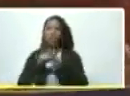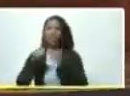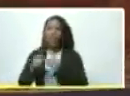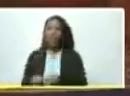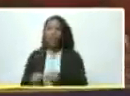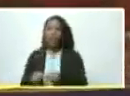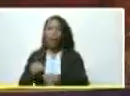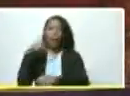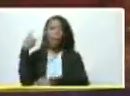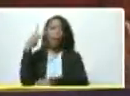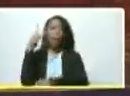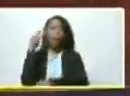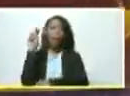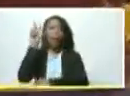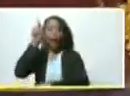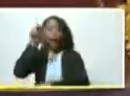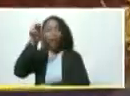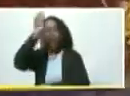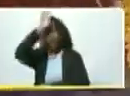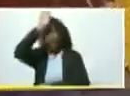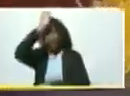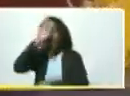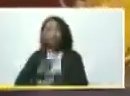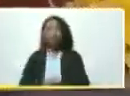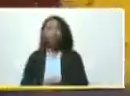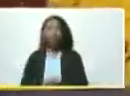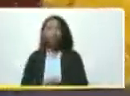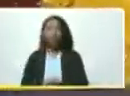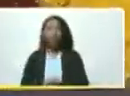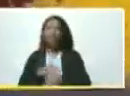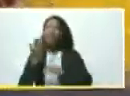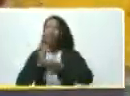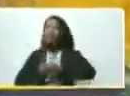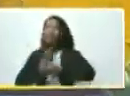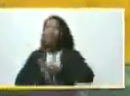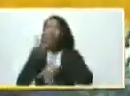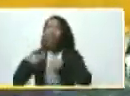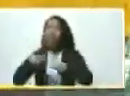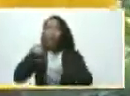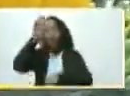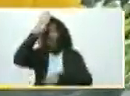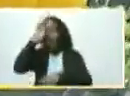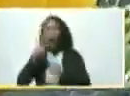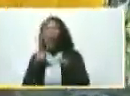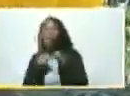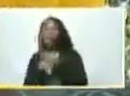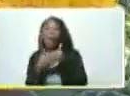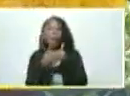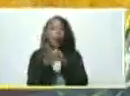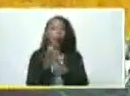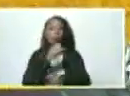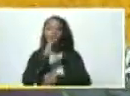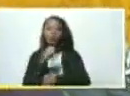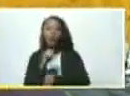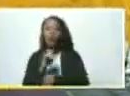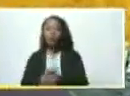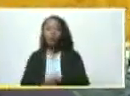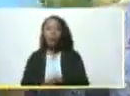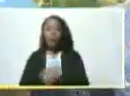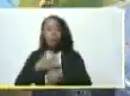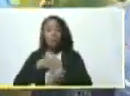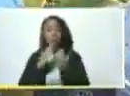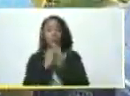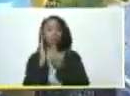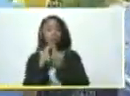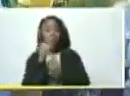Parroquia La Vega. La Vega, mi vecino de La Vega, sí. ¿Vale? ¿Qué parte de La Vega, compadre? En la entrada de La Zulia. De La Zulia, sí, bueno, mi vecino